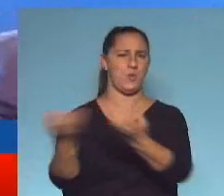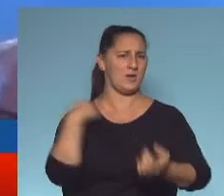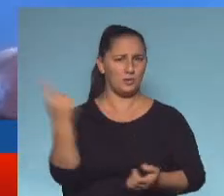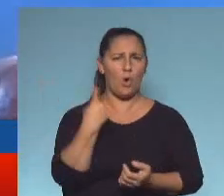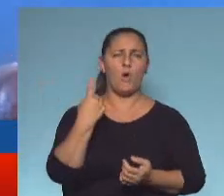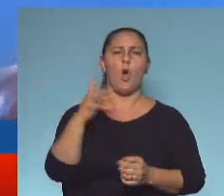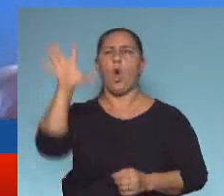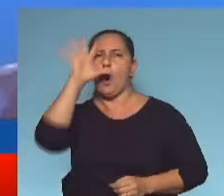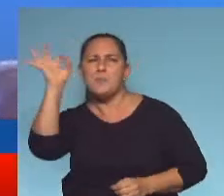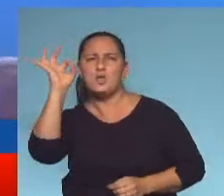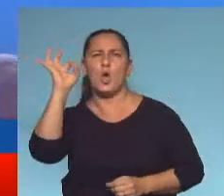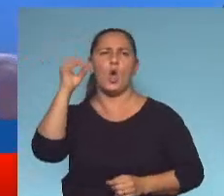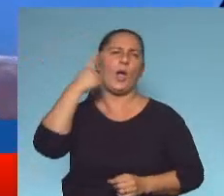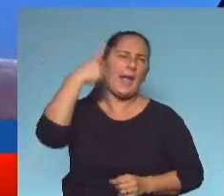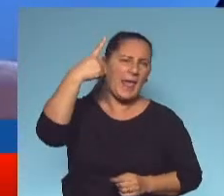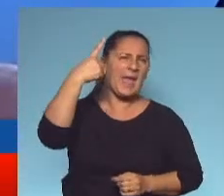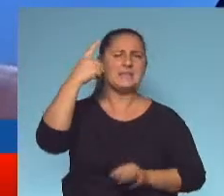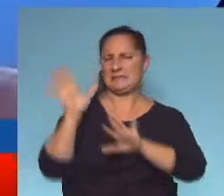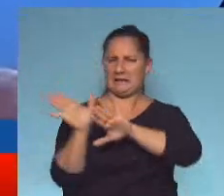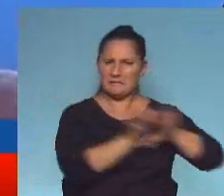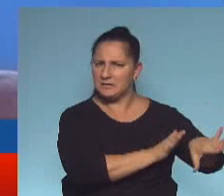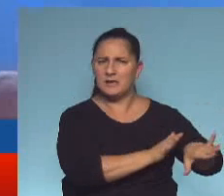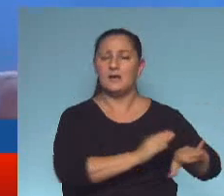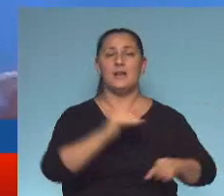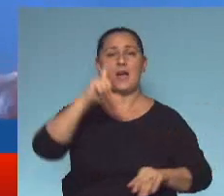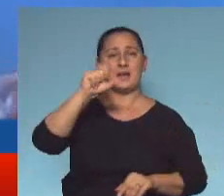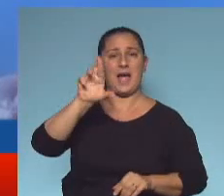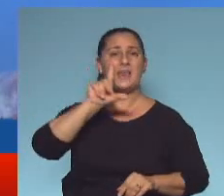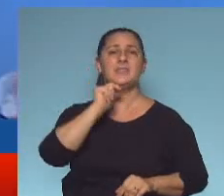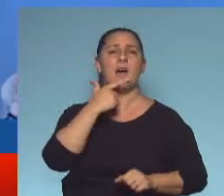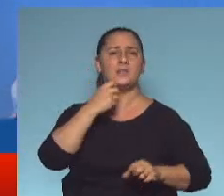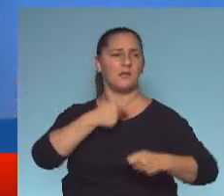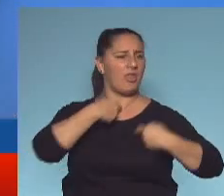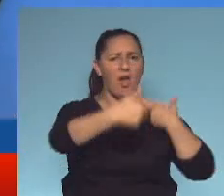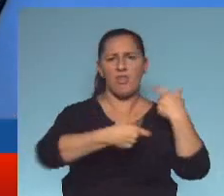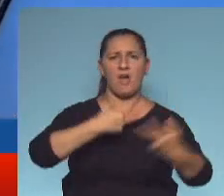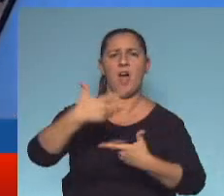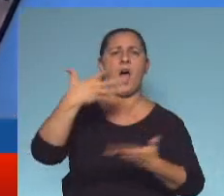o nuestras creencias, Cáritas, por ejemplo, pudo desplegar su ayuda a más de